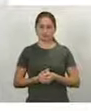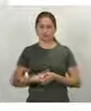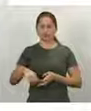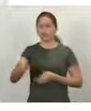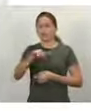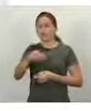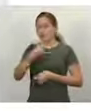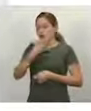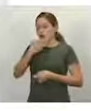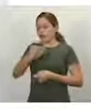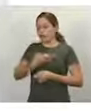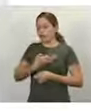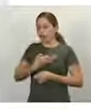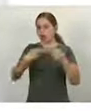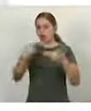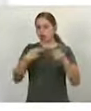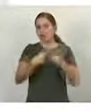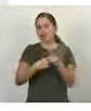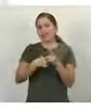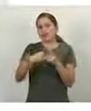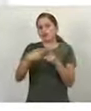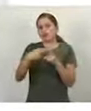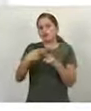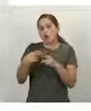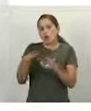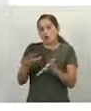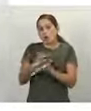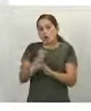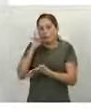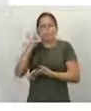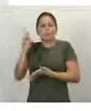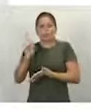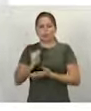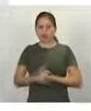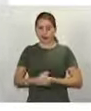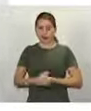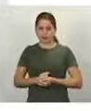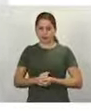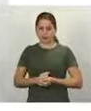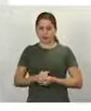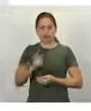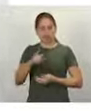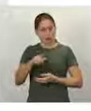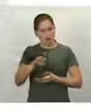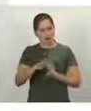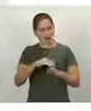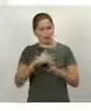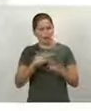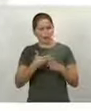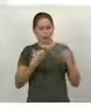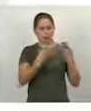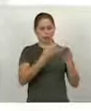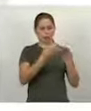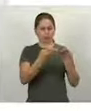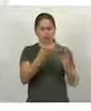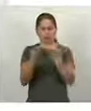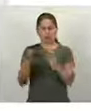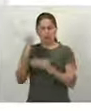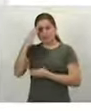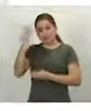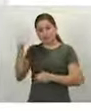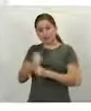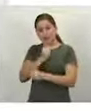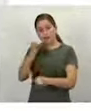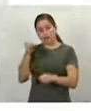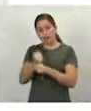Fidel reconstruyó La historia me absolverá, que se publicó y divulgó gracias a la labor de